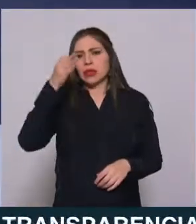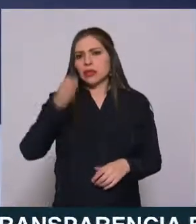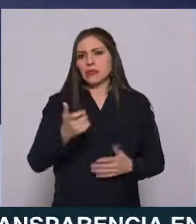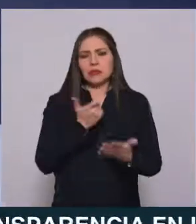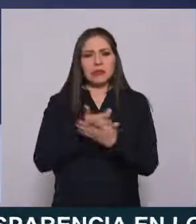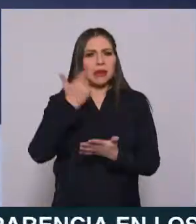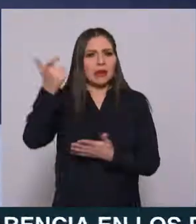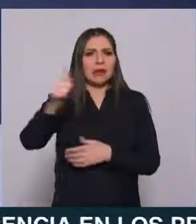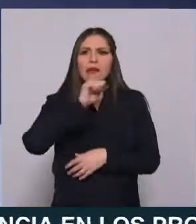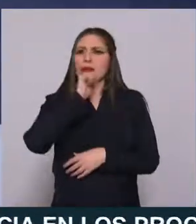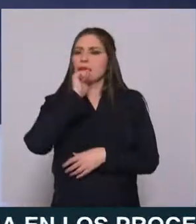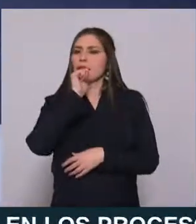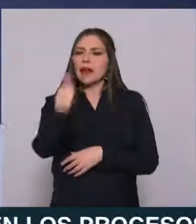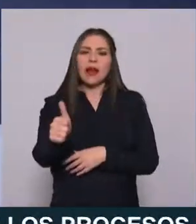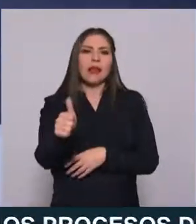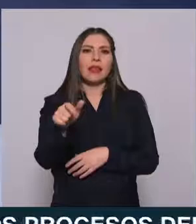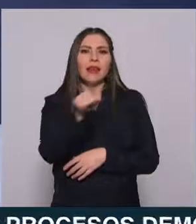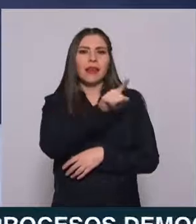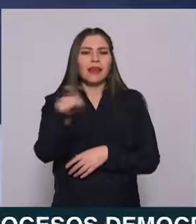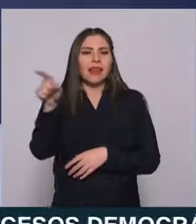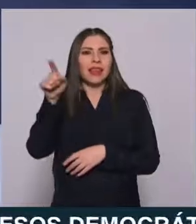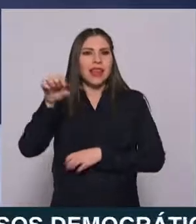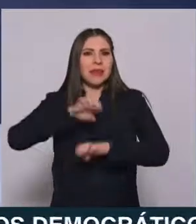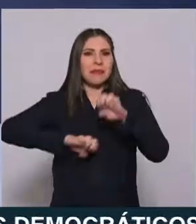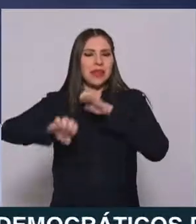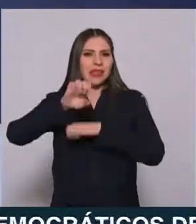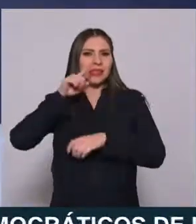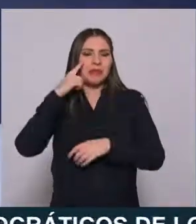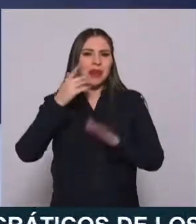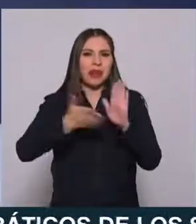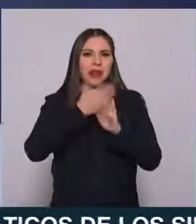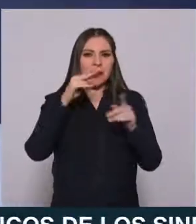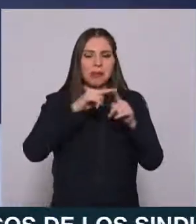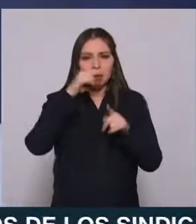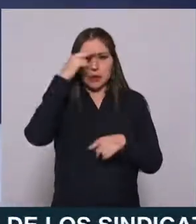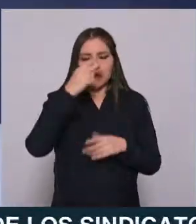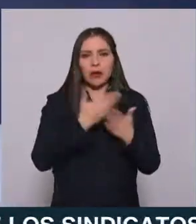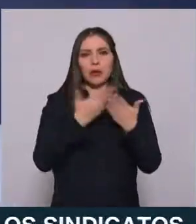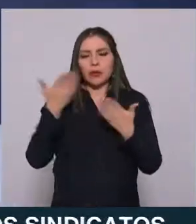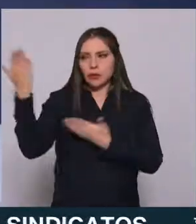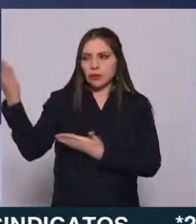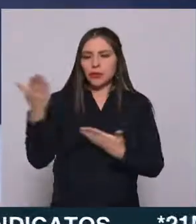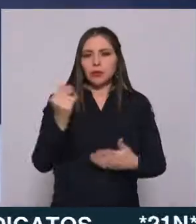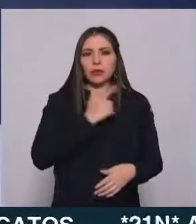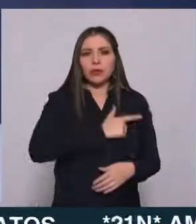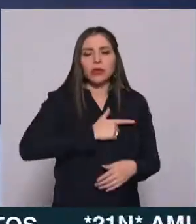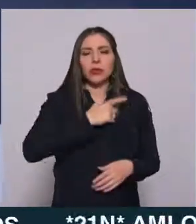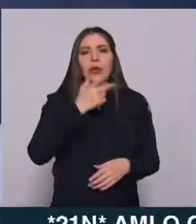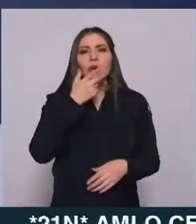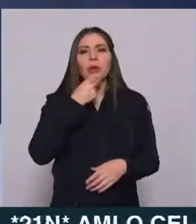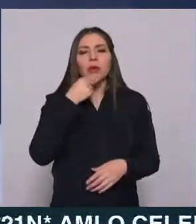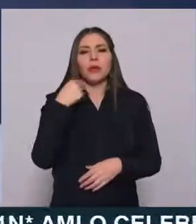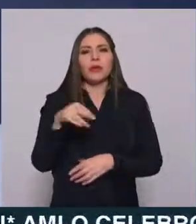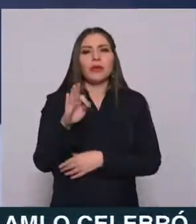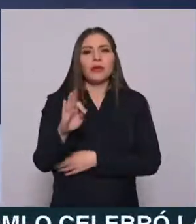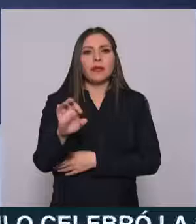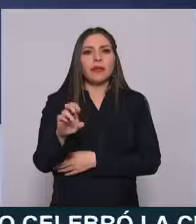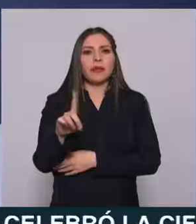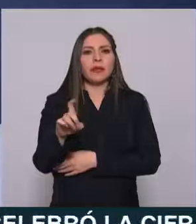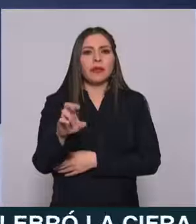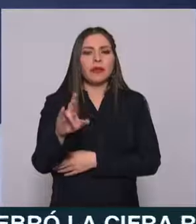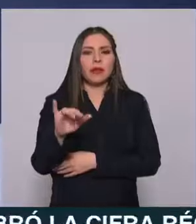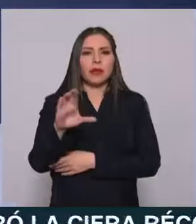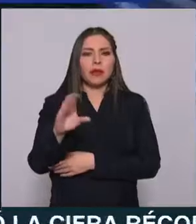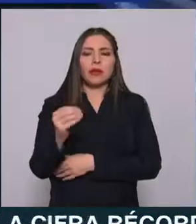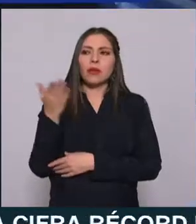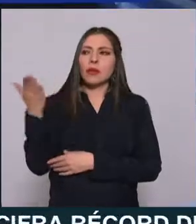La Mexicana. Y para profundizar sobre este tema que vaya que tiene cola, recibimos con mucho gusto esta noche al urbanista Federico Taboada. Federico,